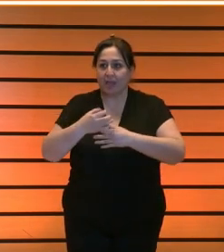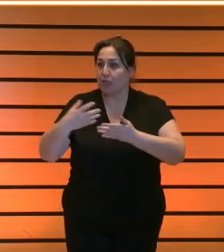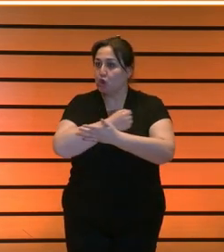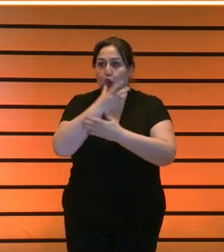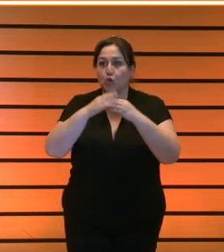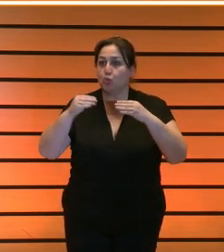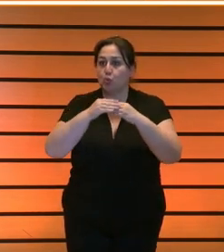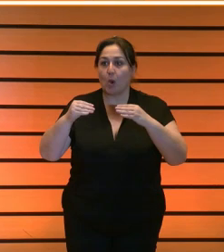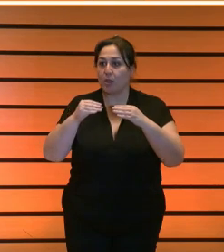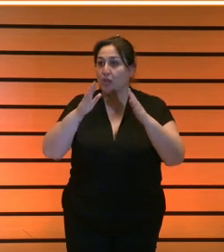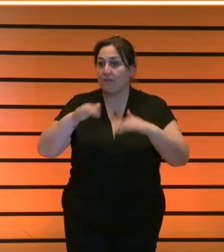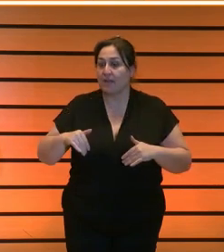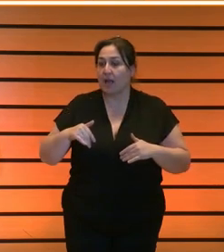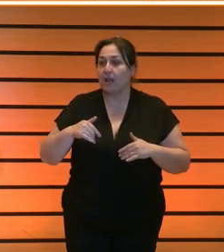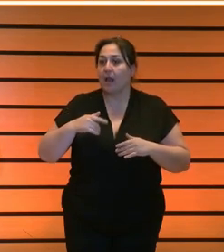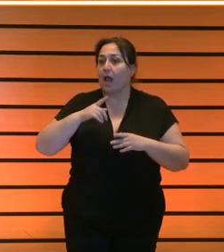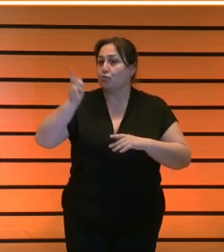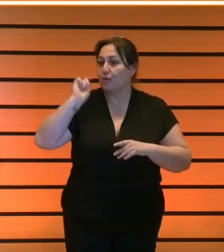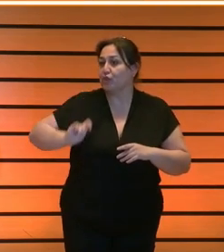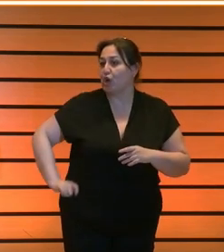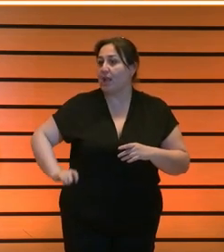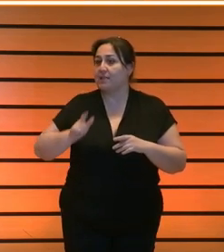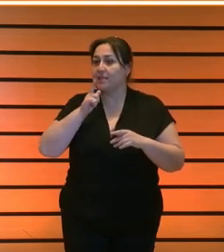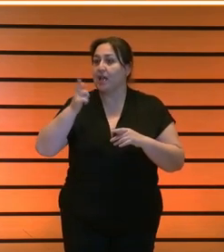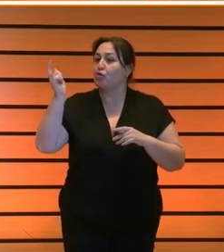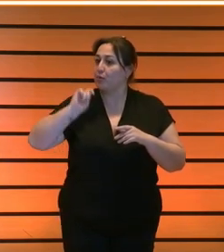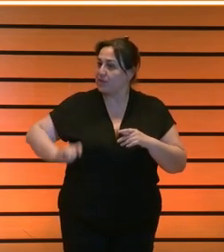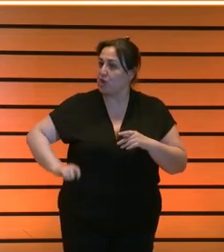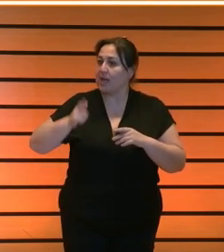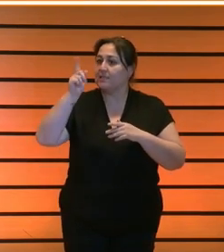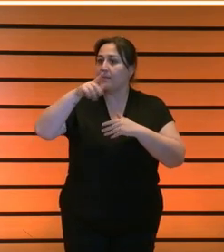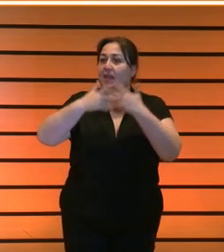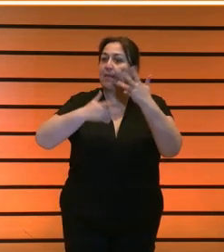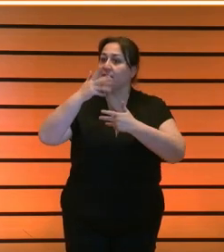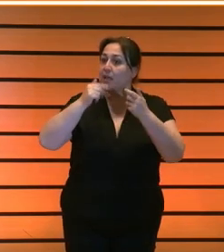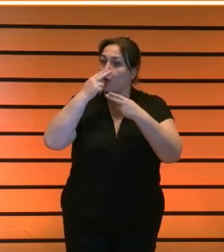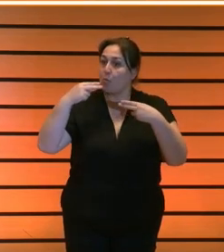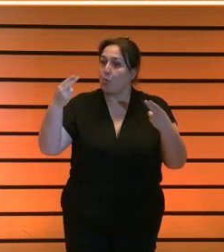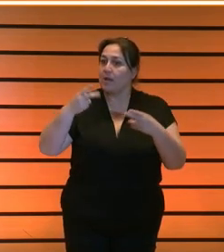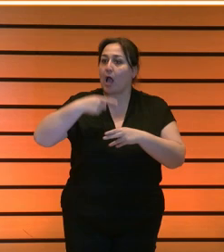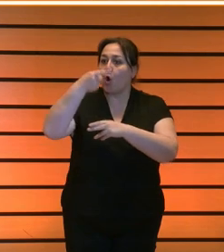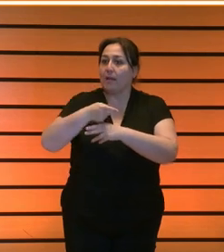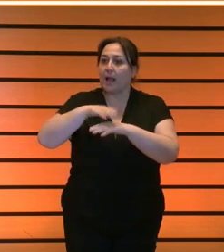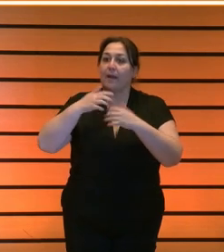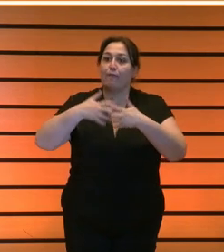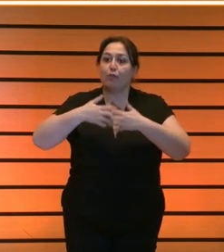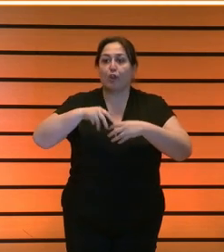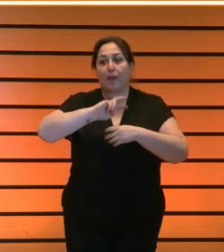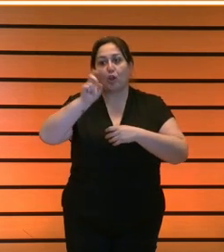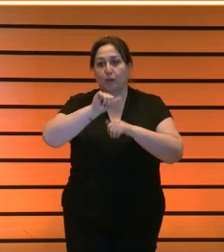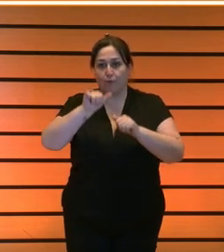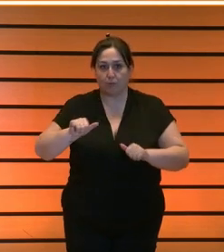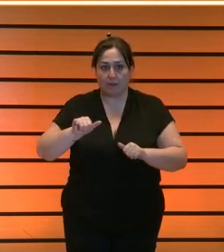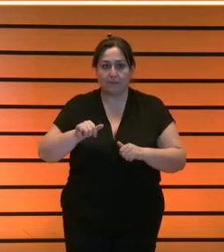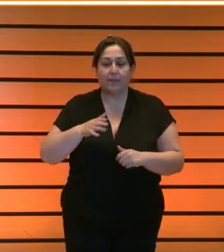finales a Los profesionales y a Los profesionales de la Administración pública a funcionar con otras claves es